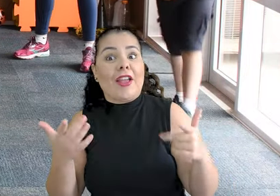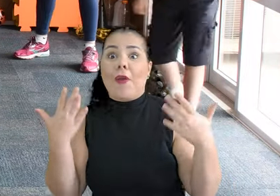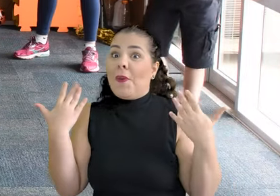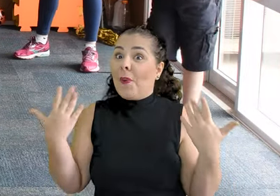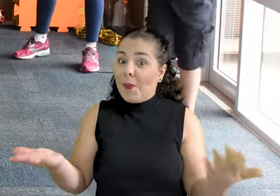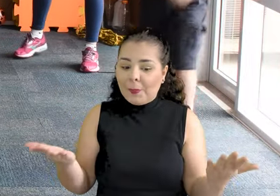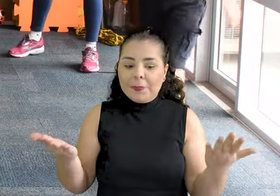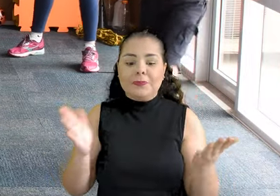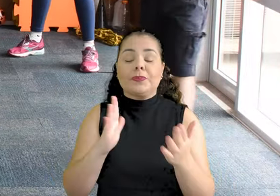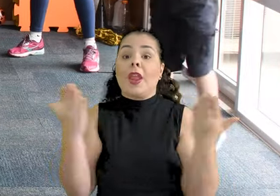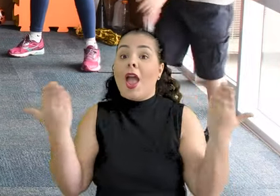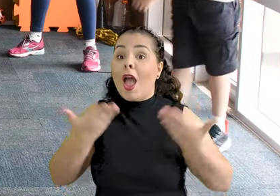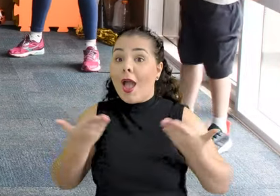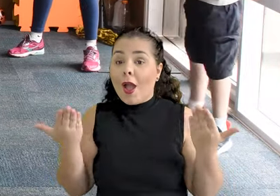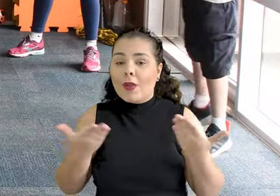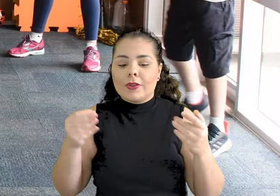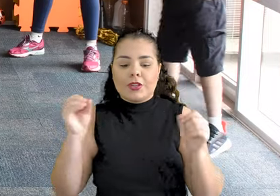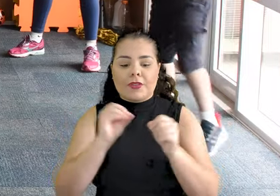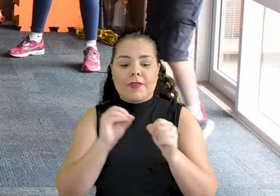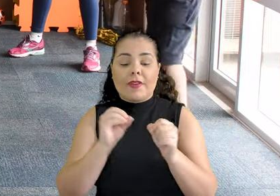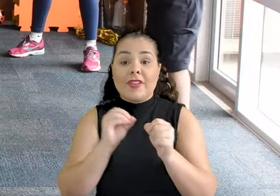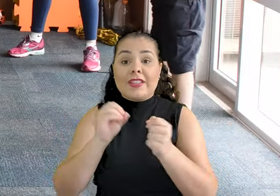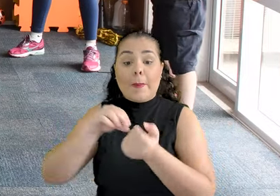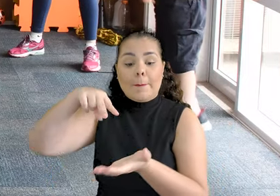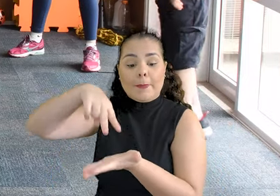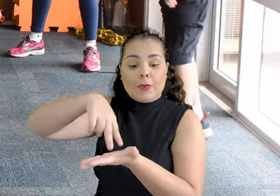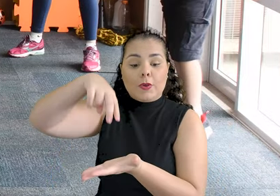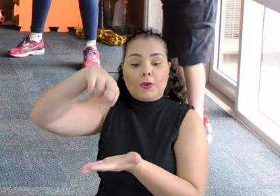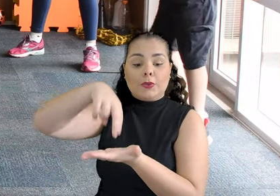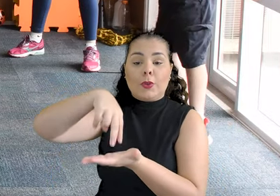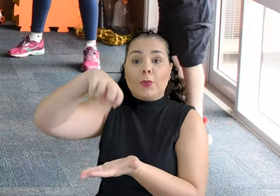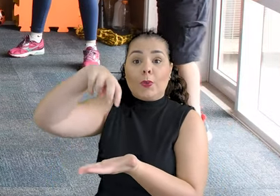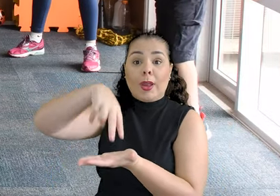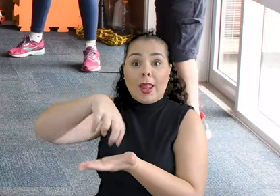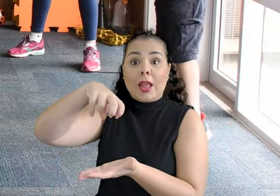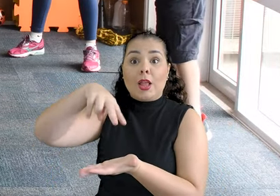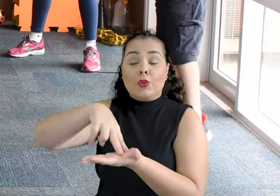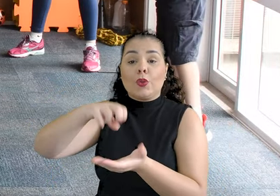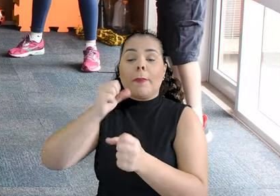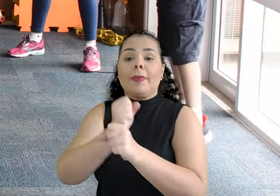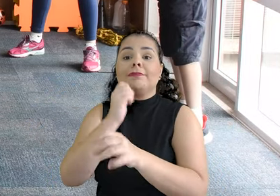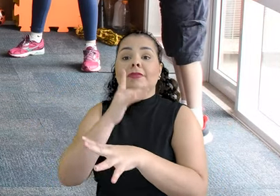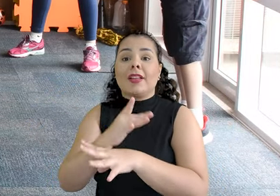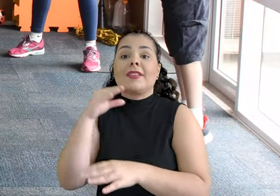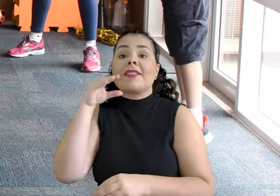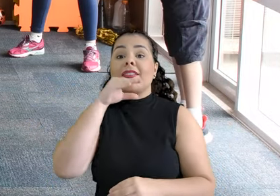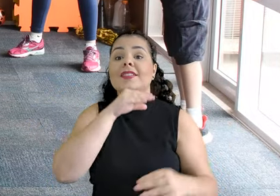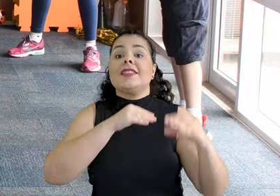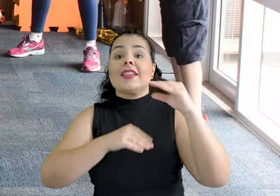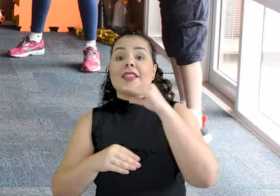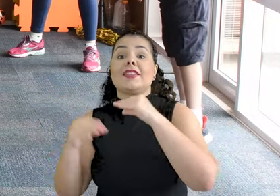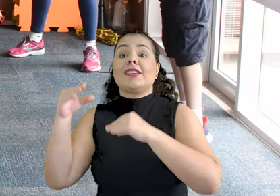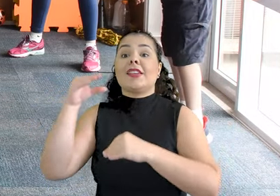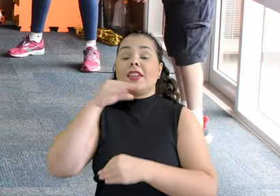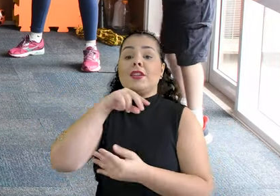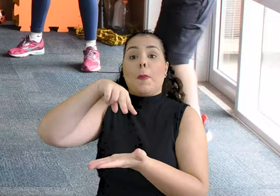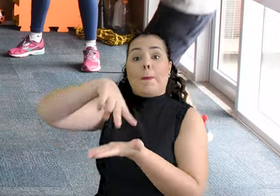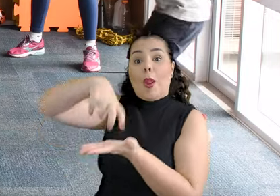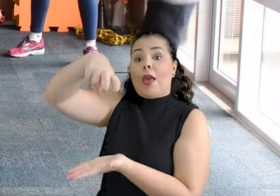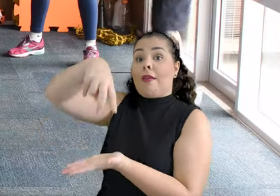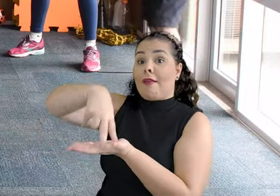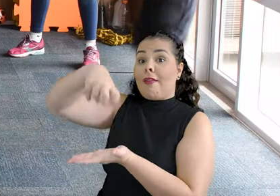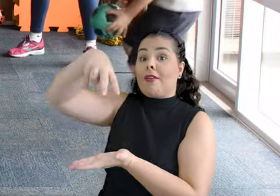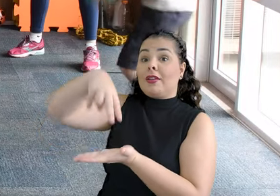queimou! Ah, meu Deus! Agora a gente vai fazer pulando, hein? Batata quente, quente, quente,